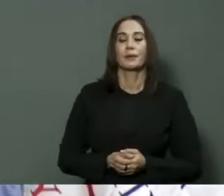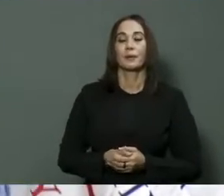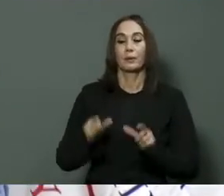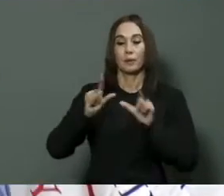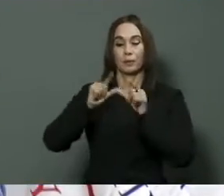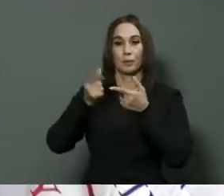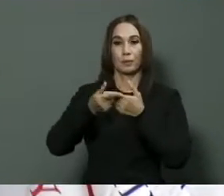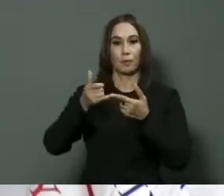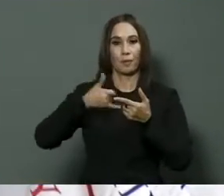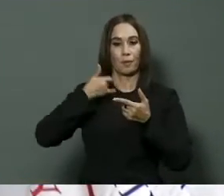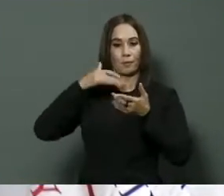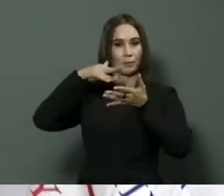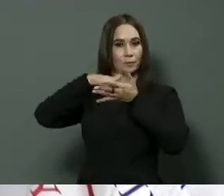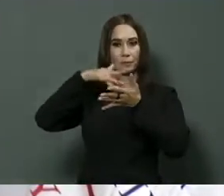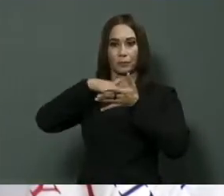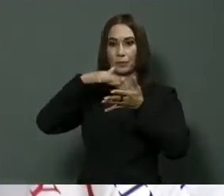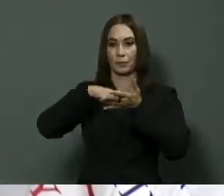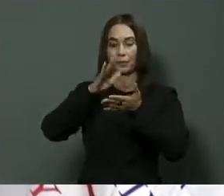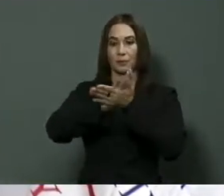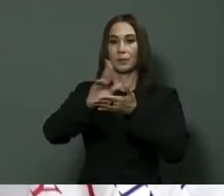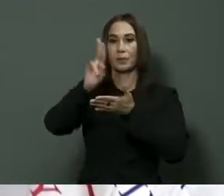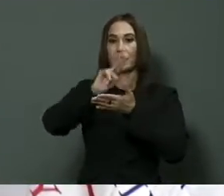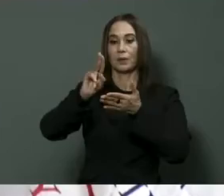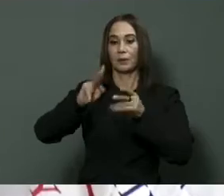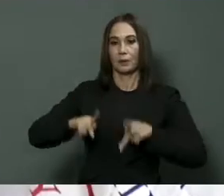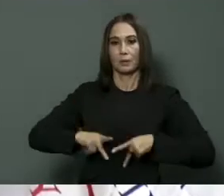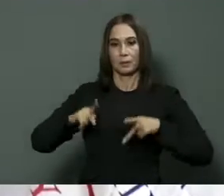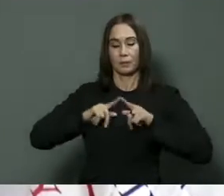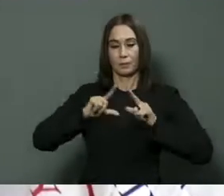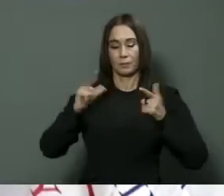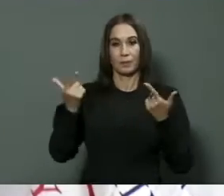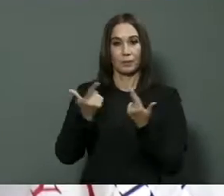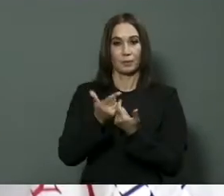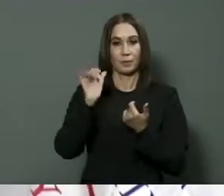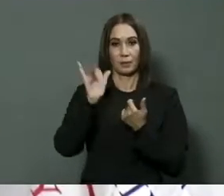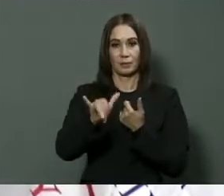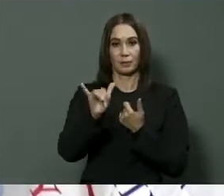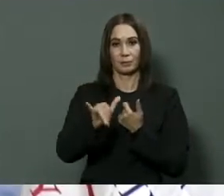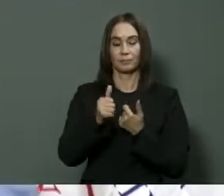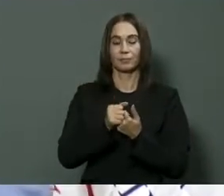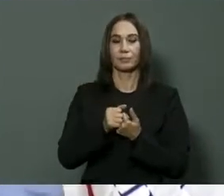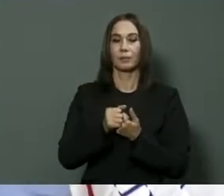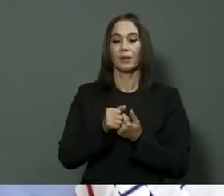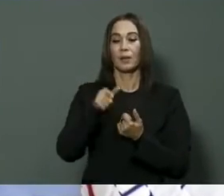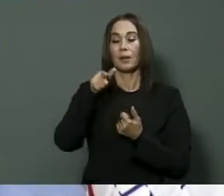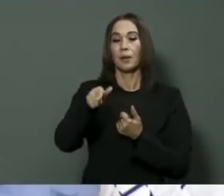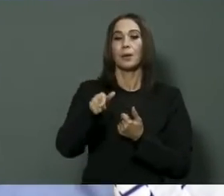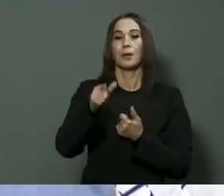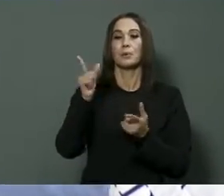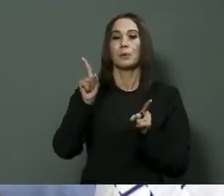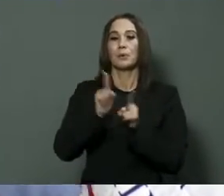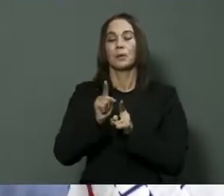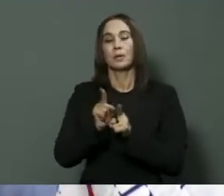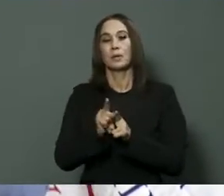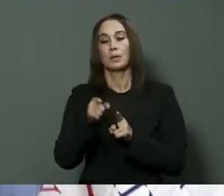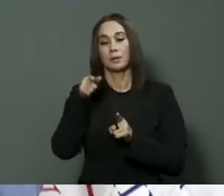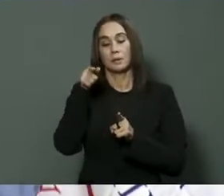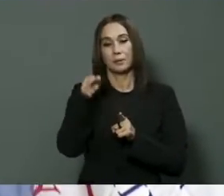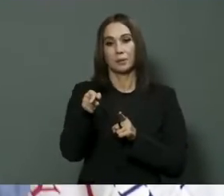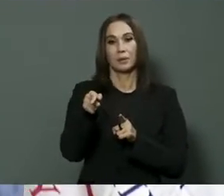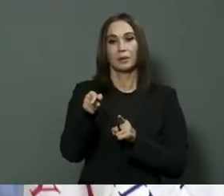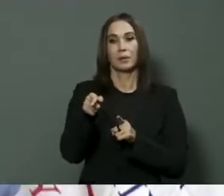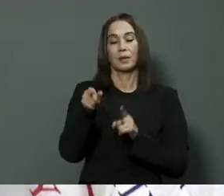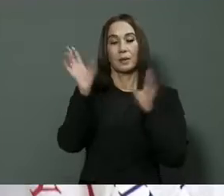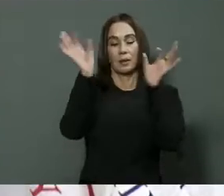compuesta por jóvenes estudiantes universitarios de los barrios a intervenir. Vamos a constituir y vamos para esos